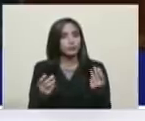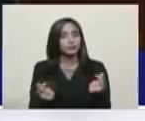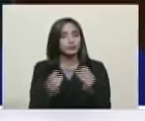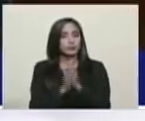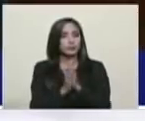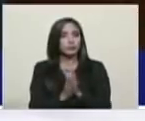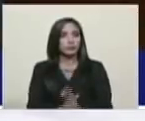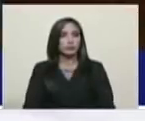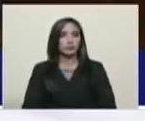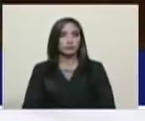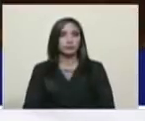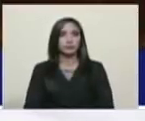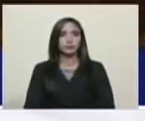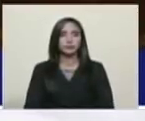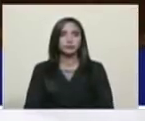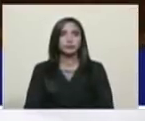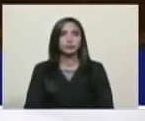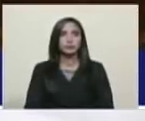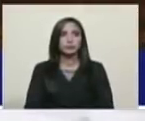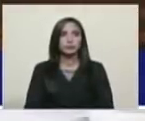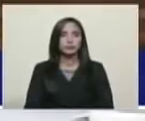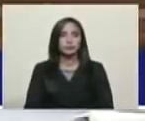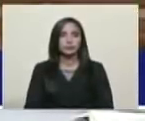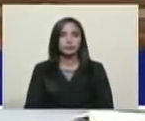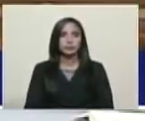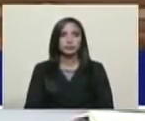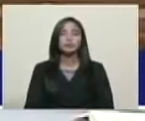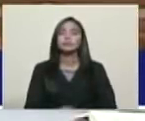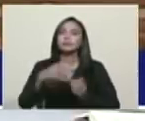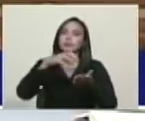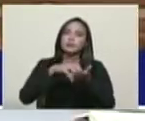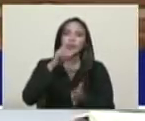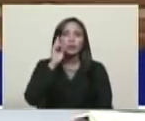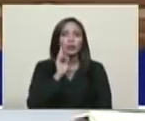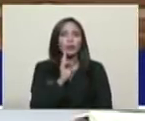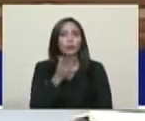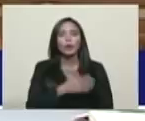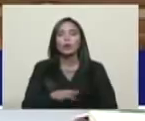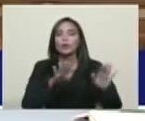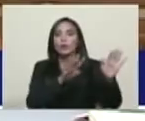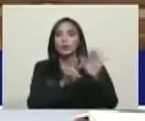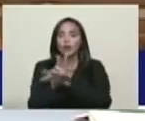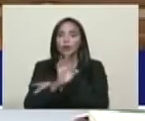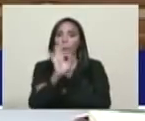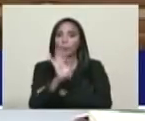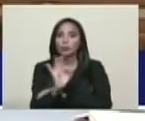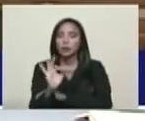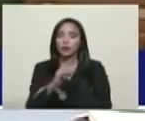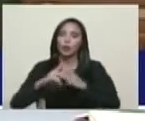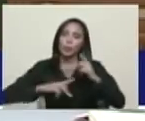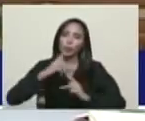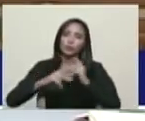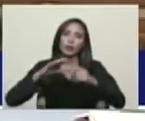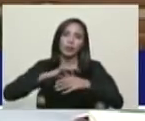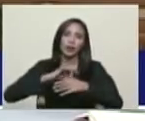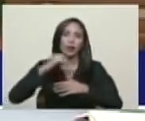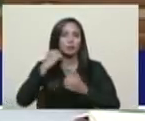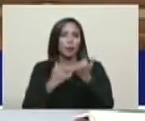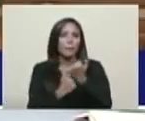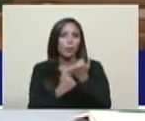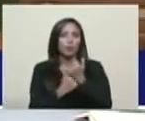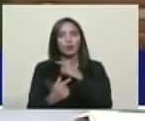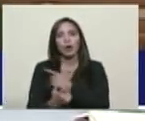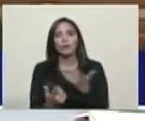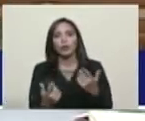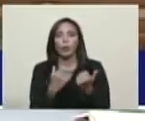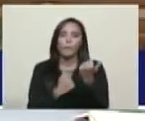Barinas. El estado Bolívar ha llegado al 92% de lo que aporta el estado Barinas